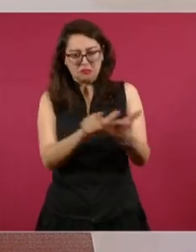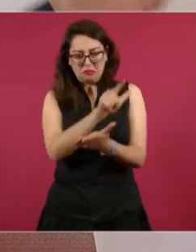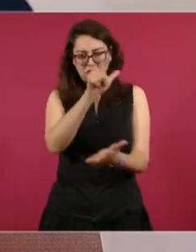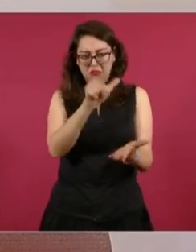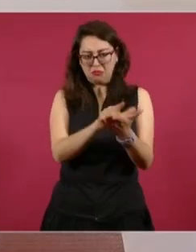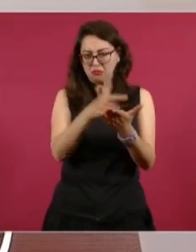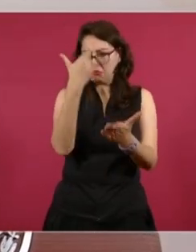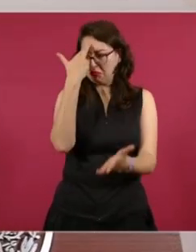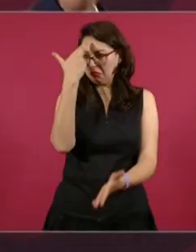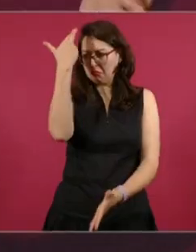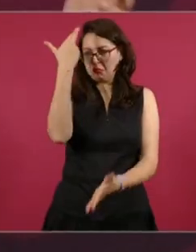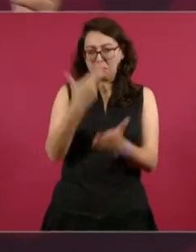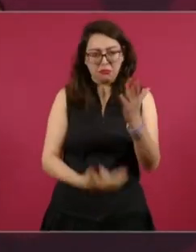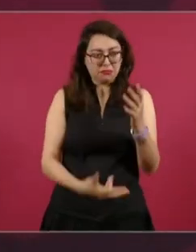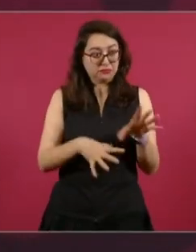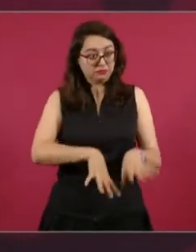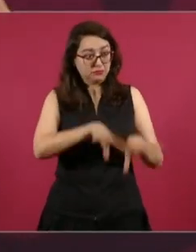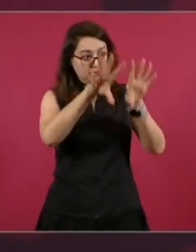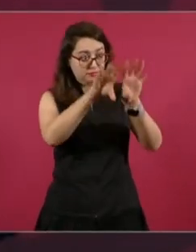De repente